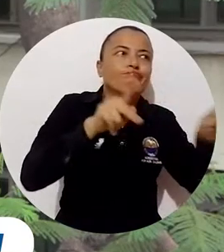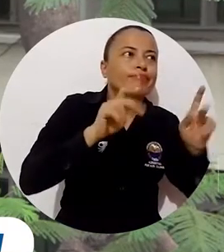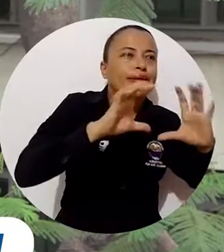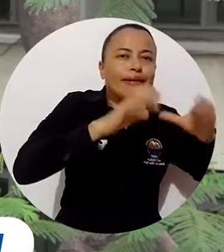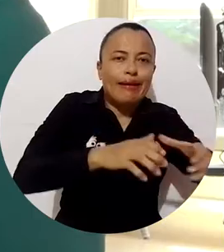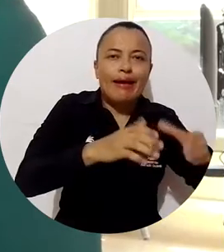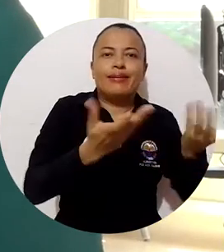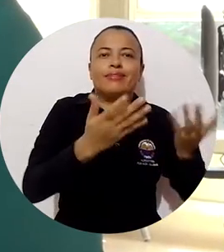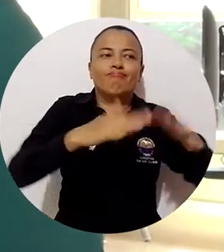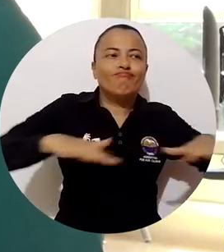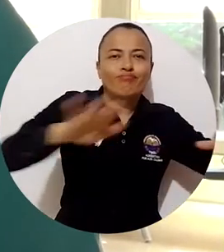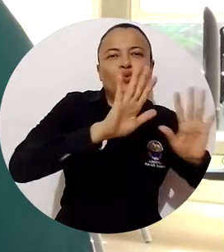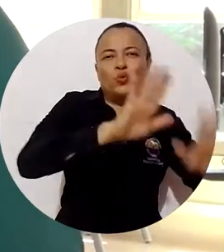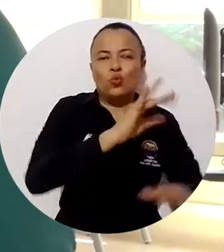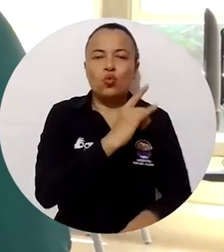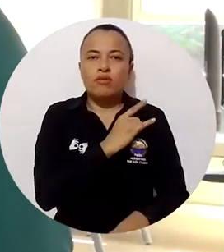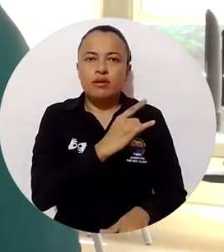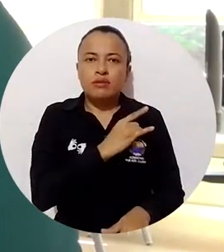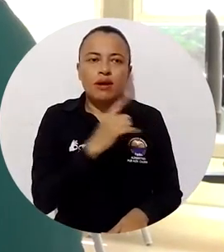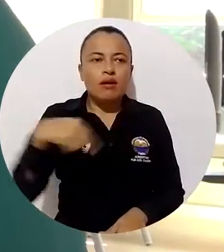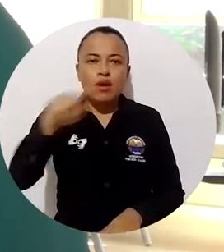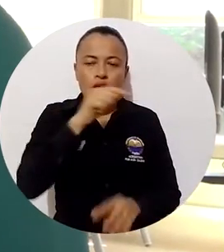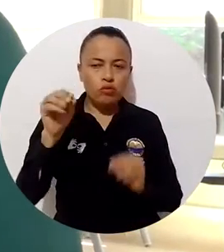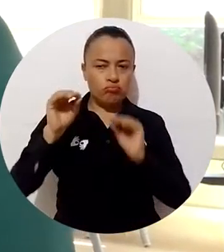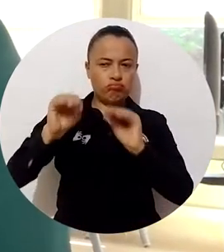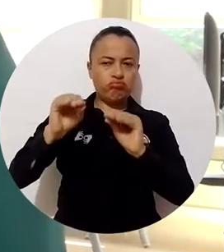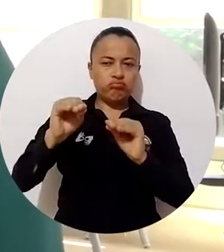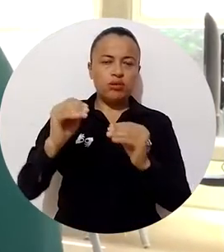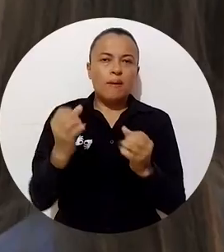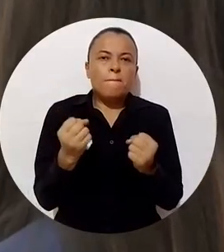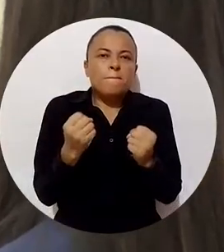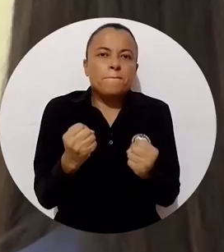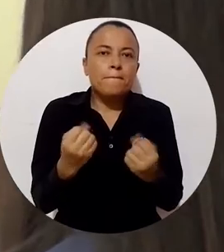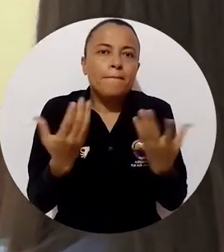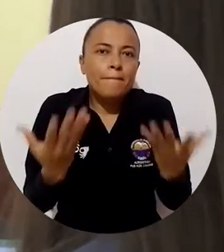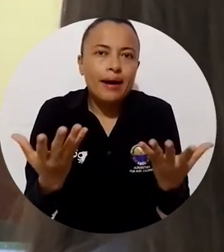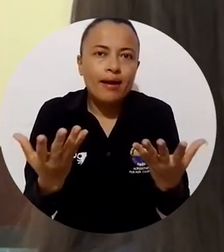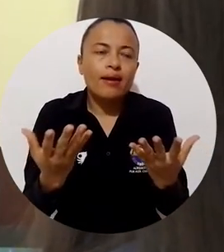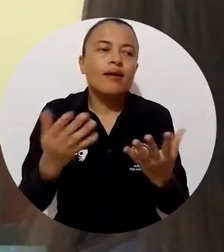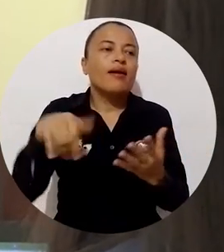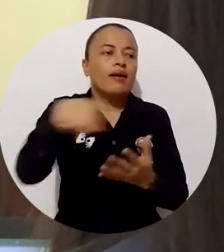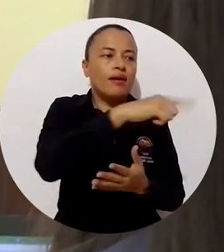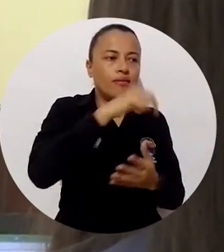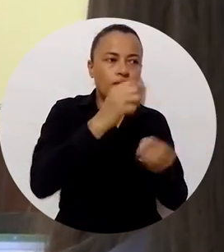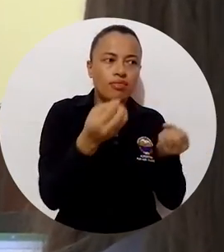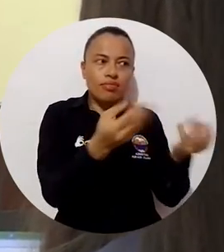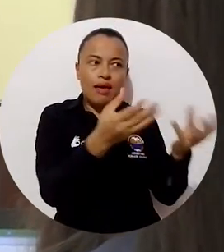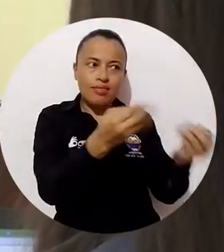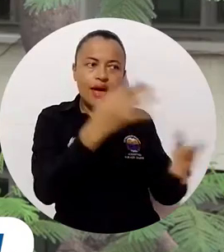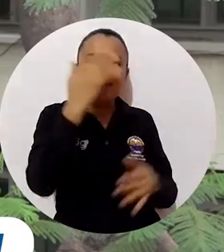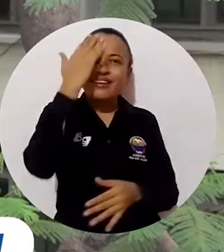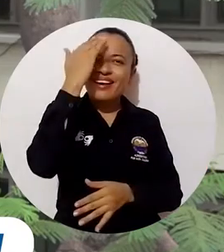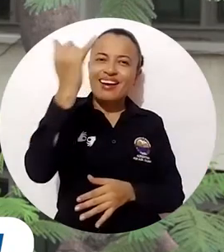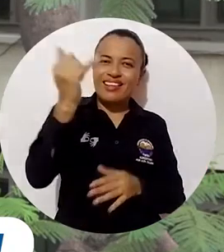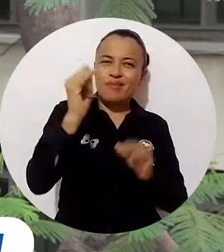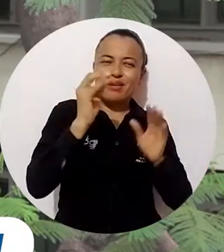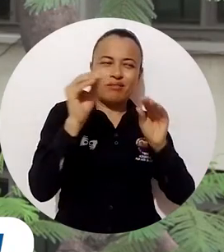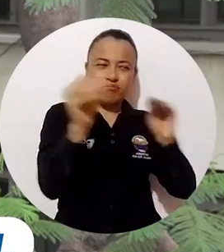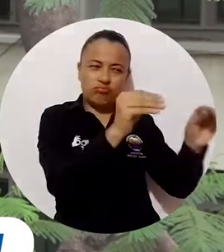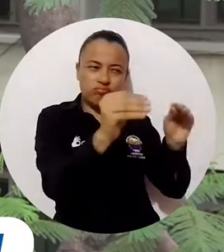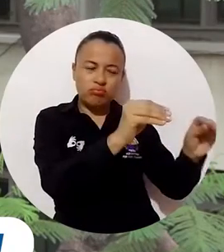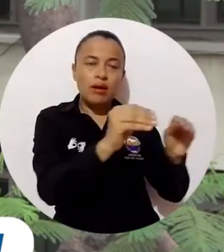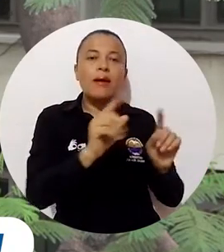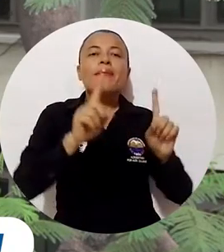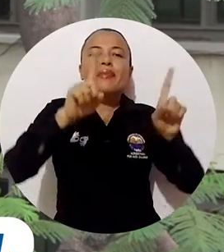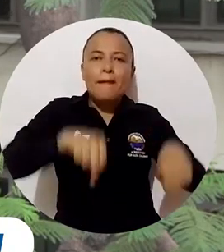aulas de clase, en zonas comunes, con la intención de, además de brindar esa orientación académica, tengan los insumos